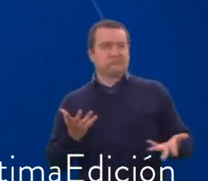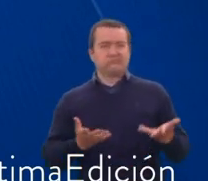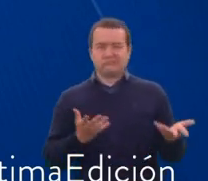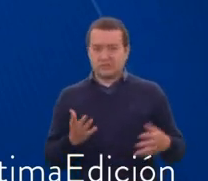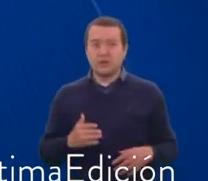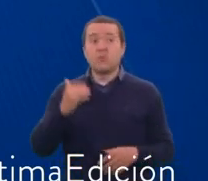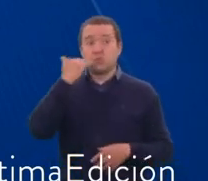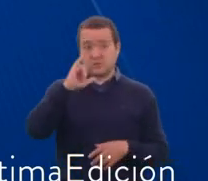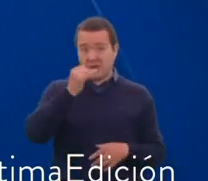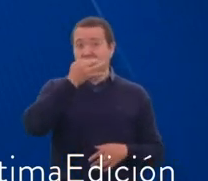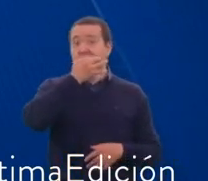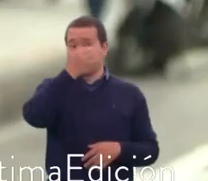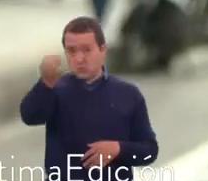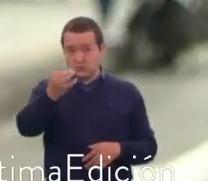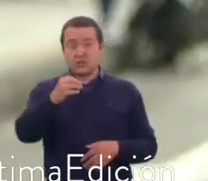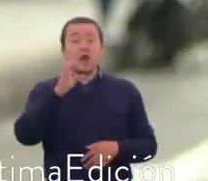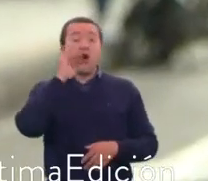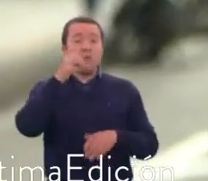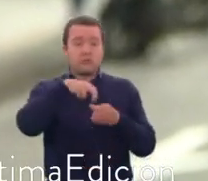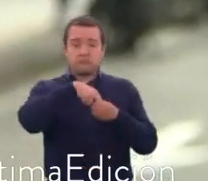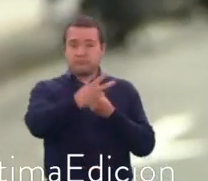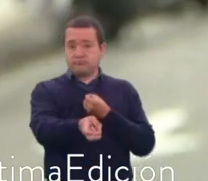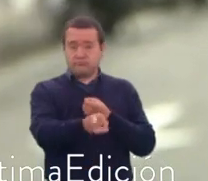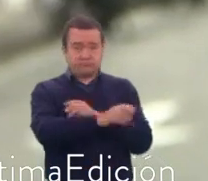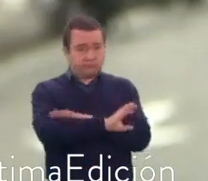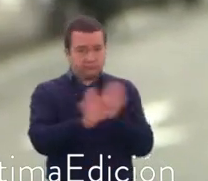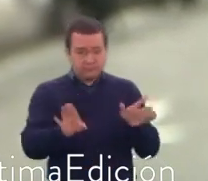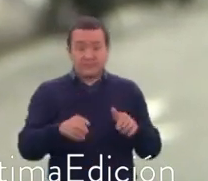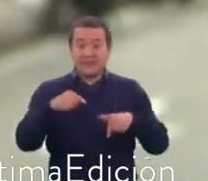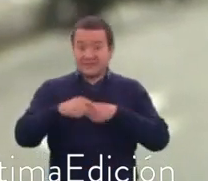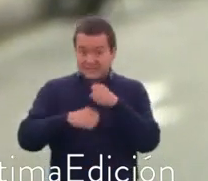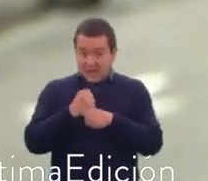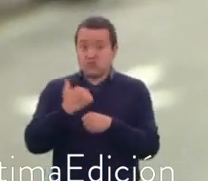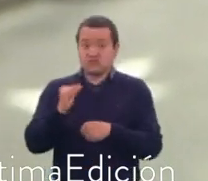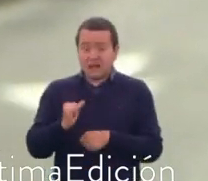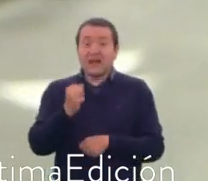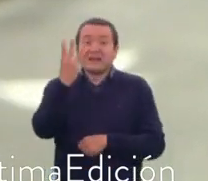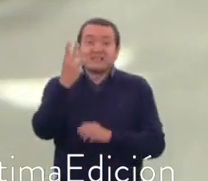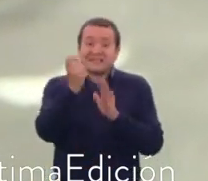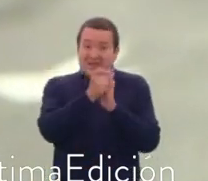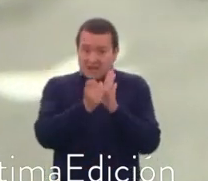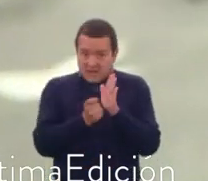en la plataforma y fue expulsado. En lo corrido de este año ya se han denunciado tres casos como este en Santander.